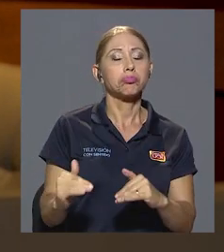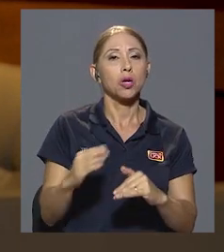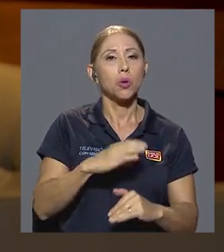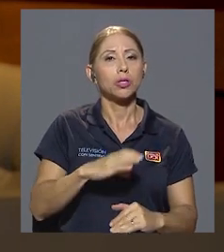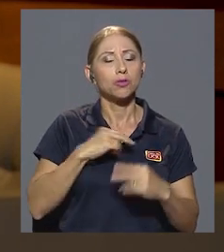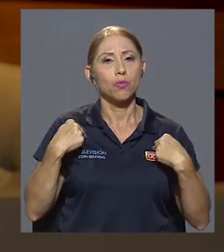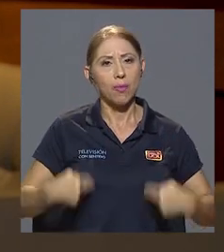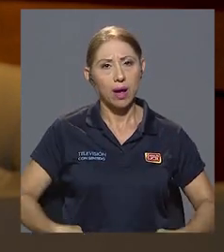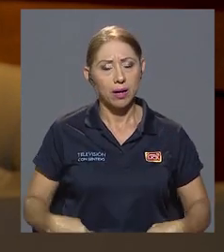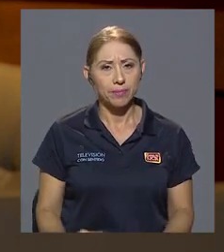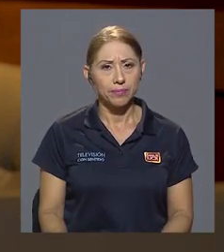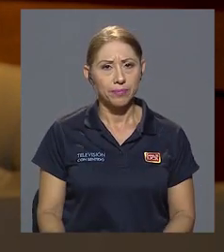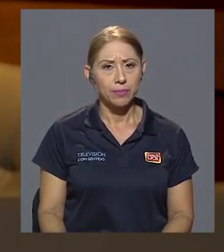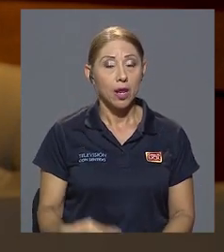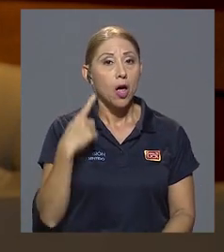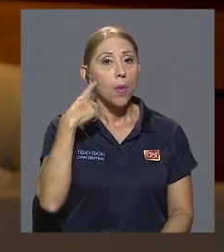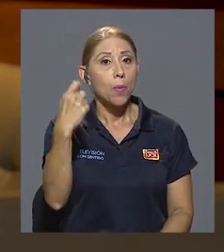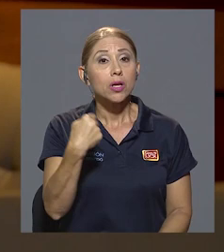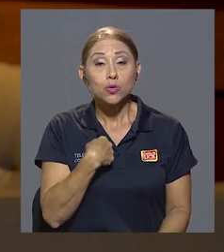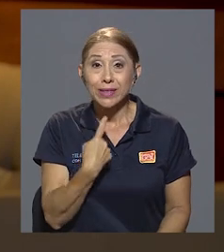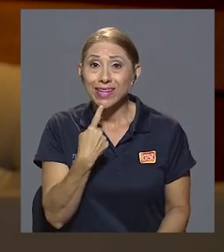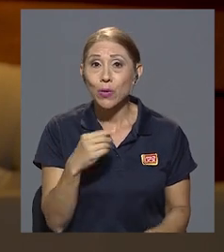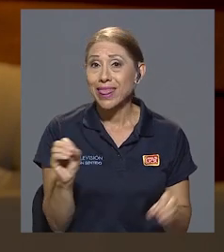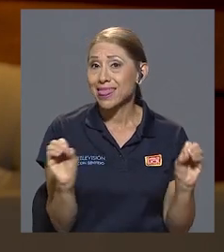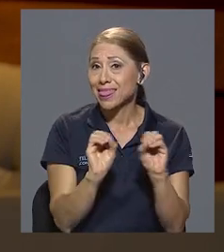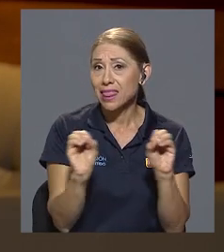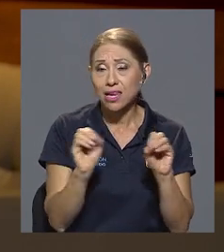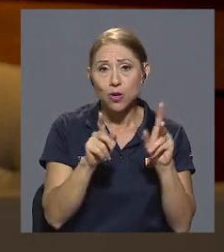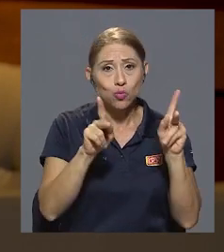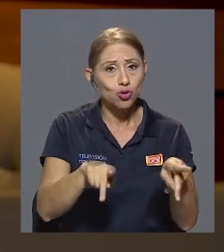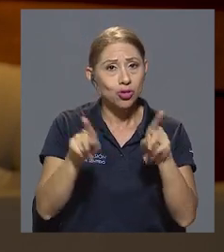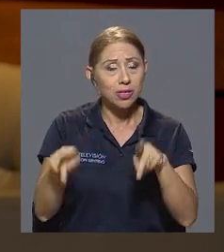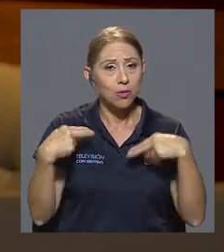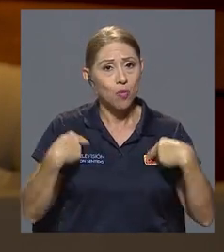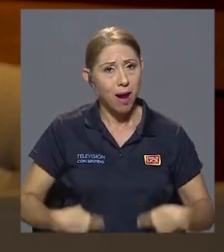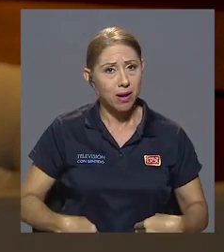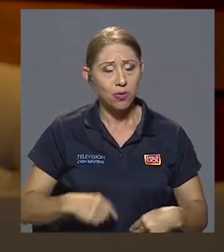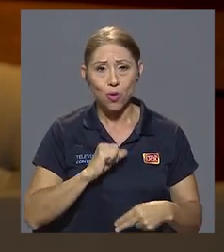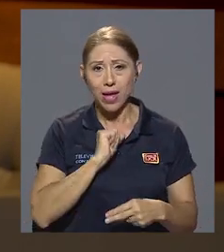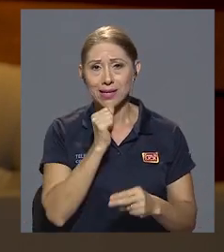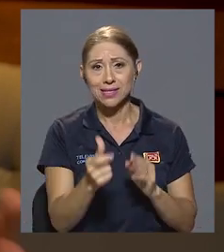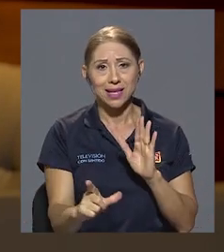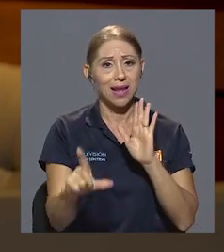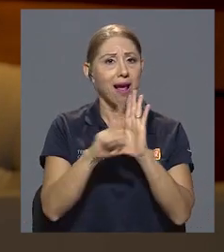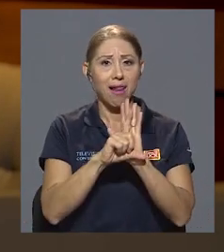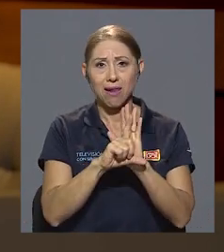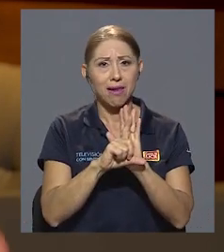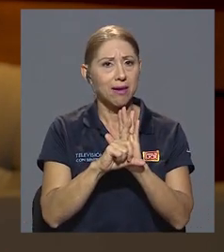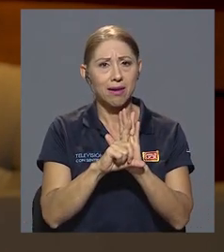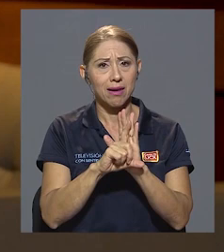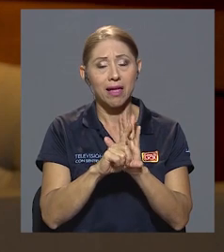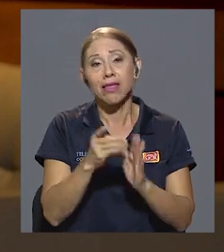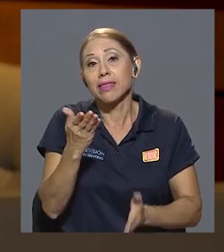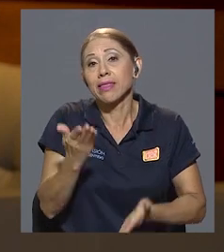humana porque parto de que ningún ser humano es ilegal tal vez podríamos